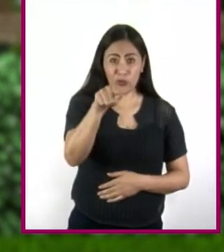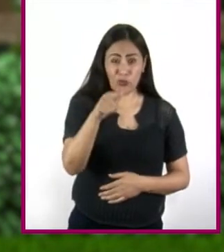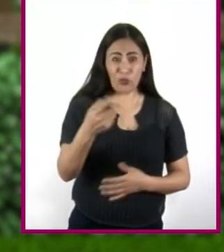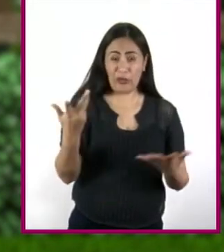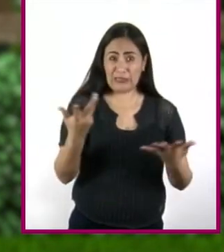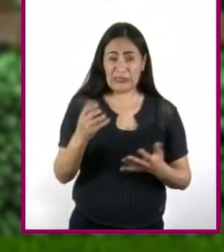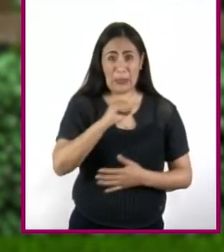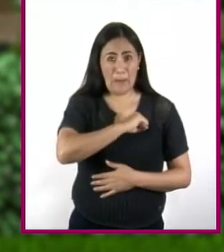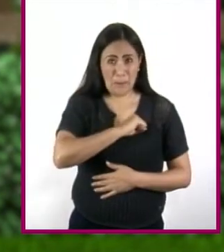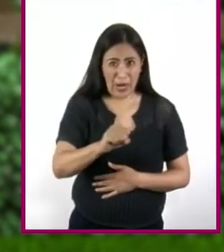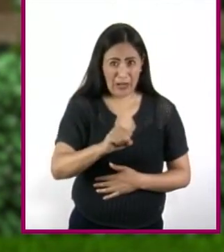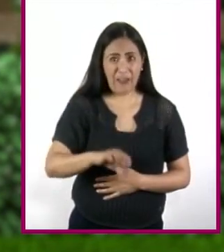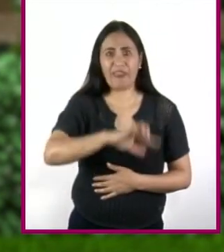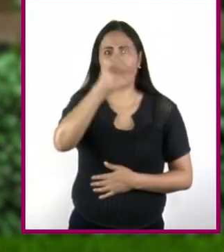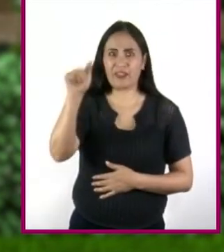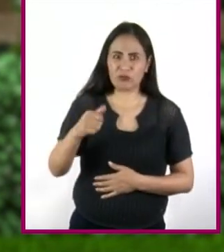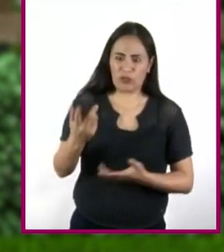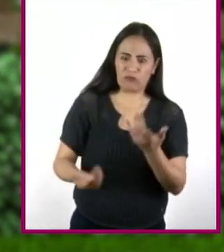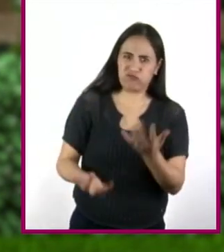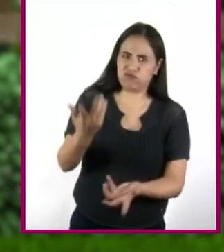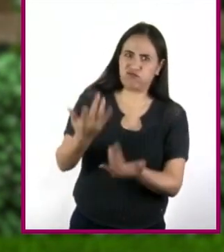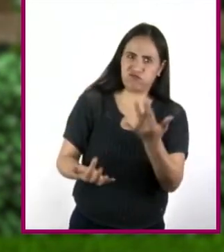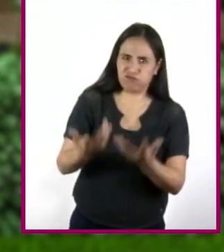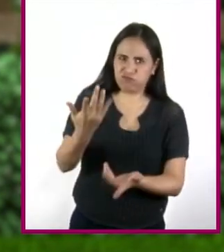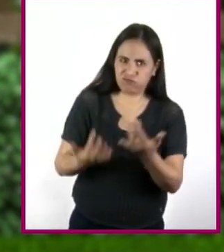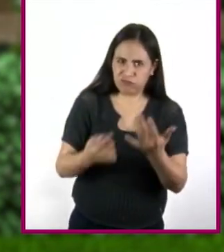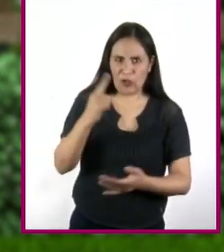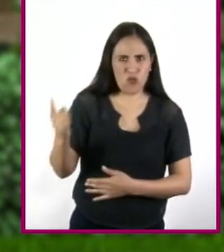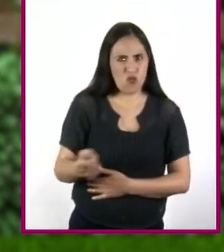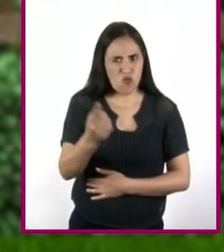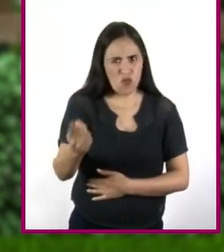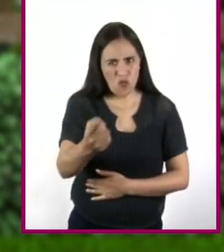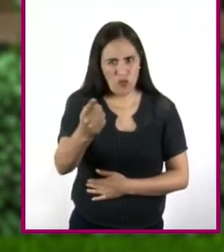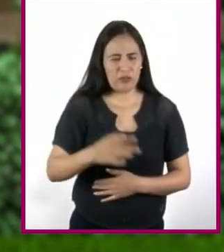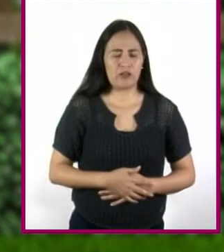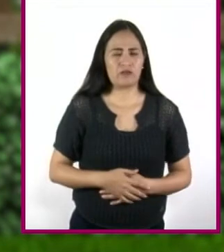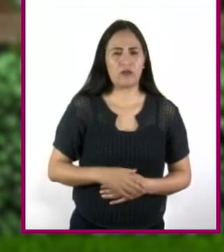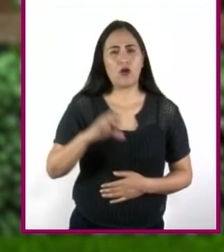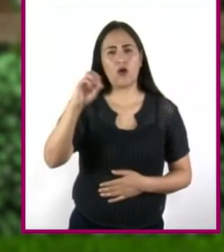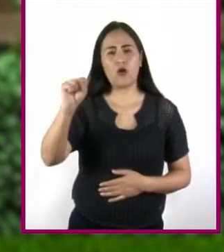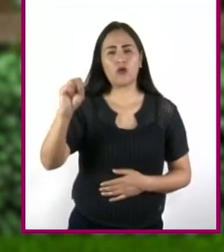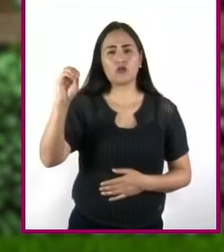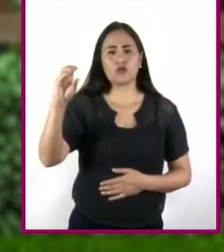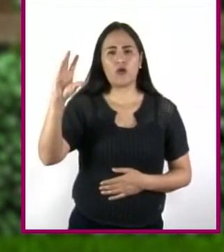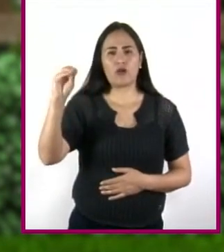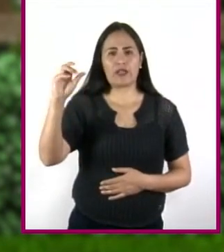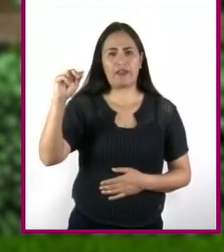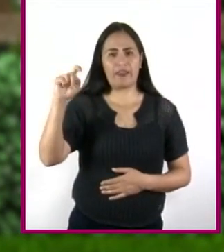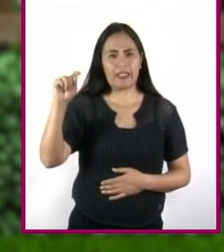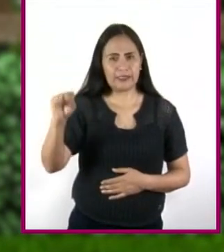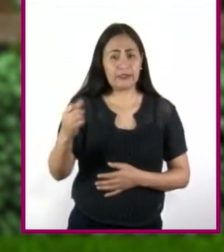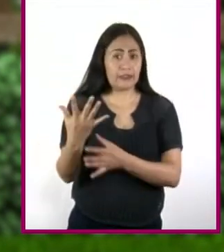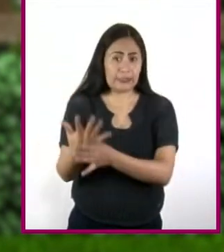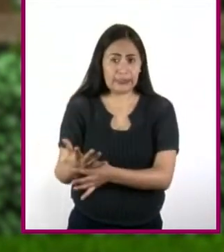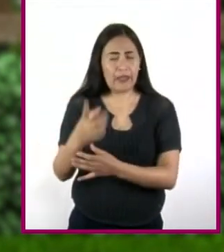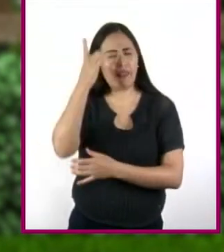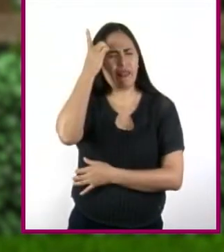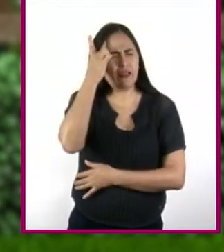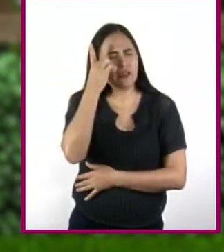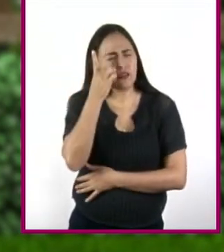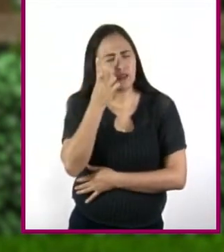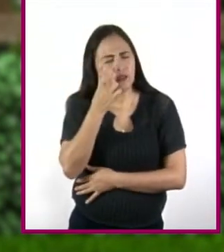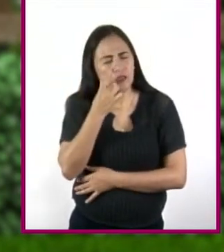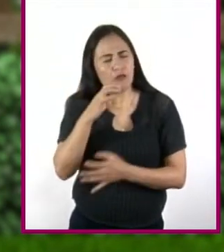en el infierno. Por otro lado, Sócrates dice que la muerte o es un eterno descanso o es un viaje por el